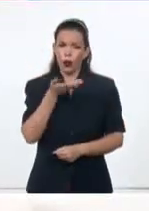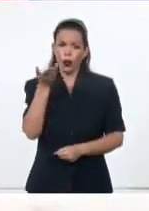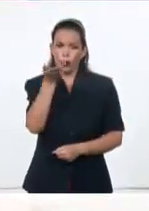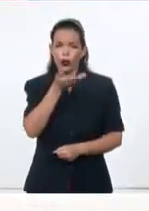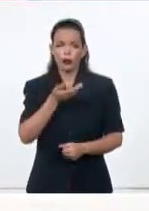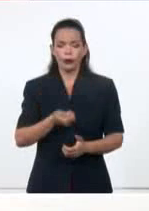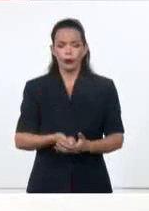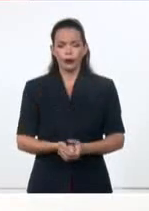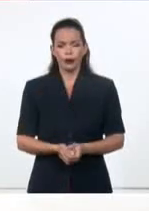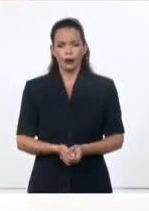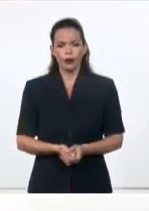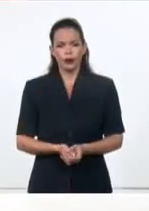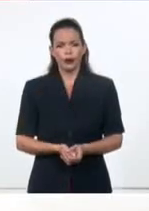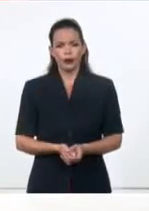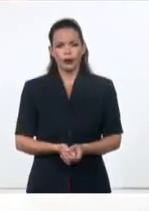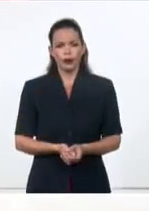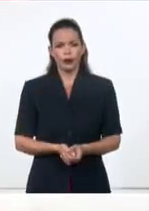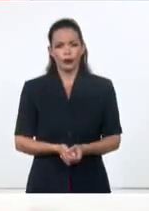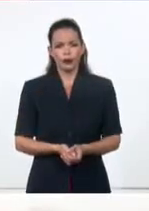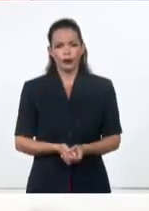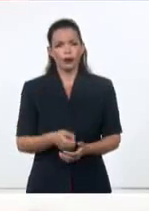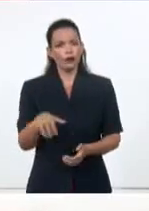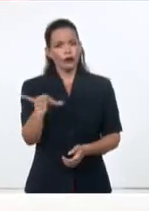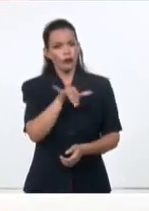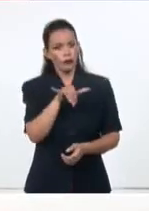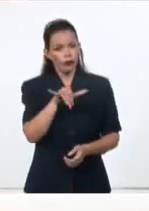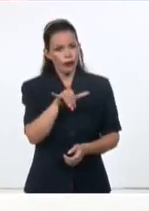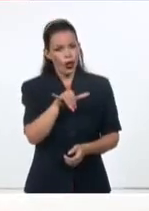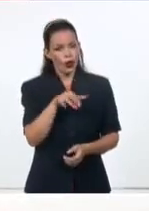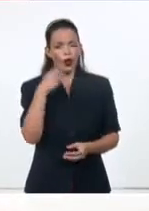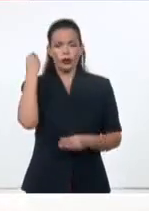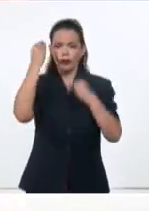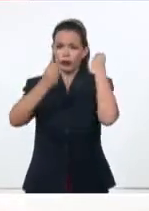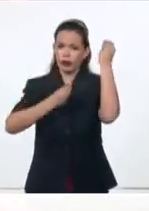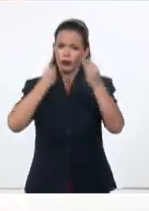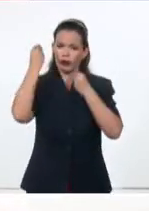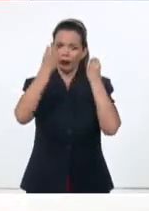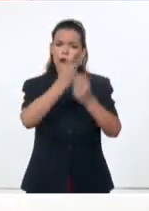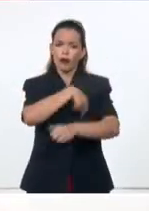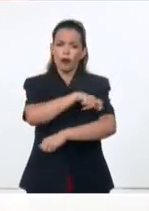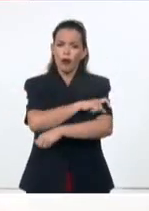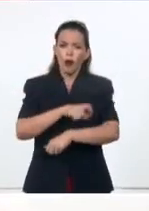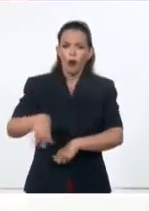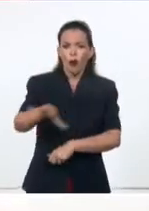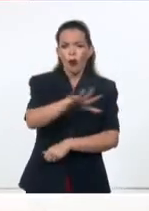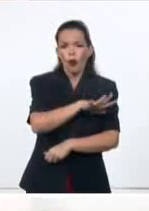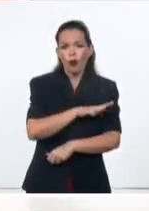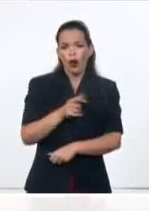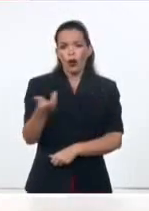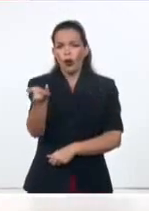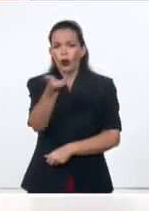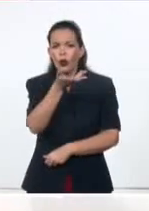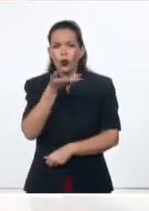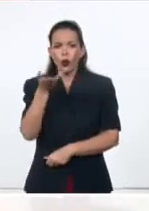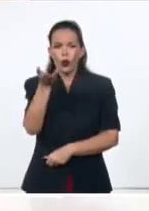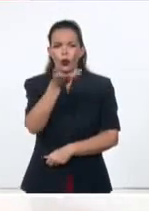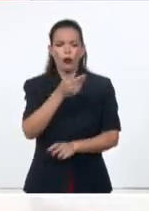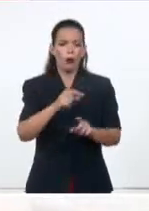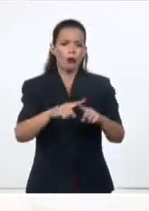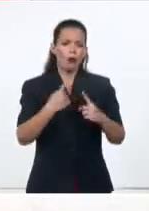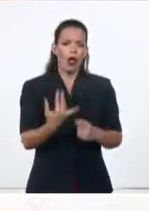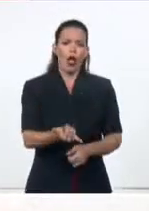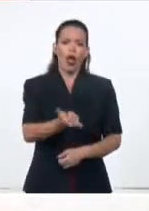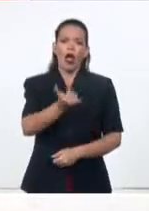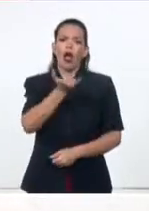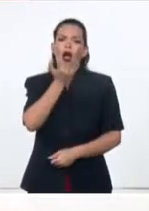y mucho, y también mucho preocupa a la población el daño ambiental por este incendio forestal que ha sido mucho más grande allí de lo que podía preverse. Yo vi